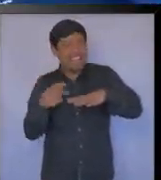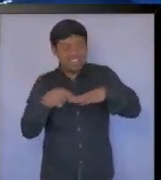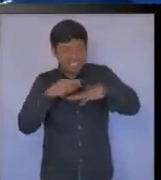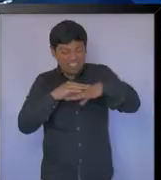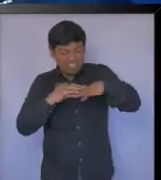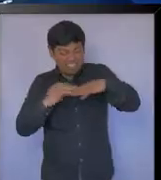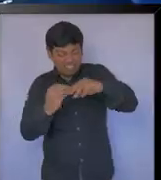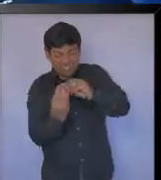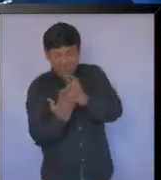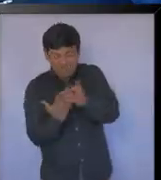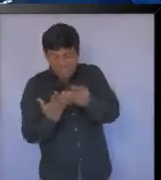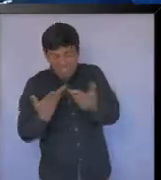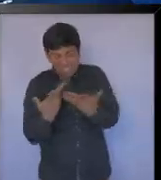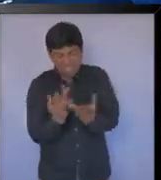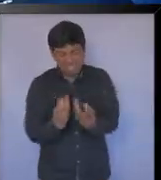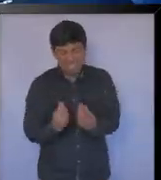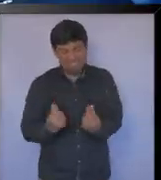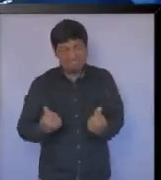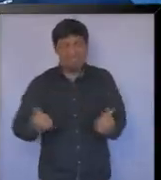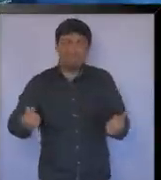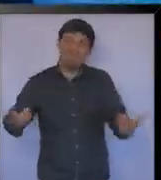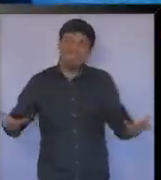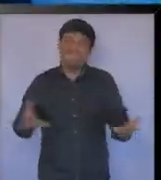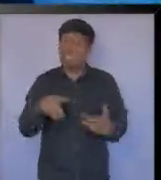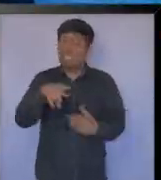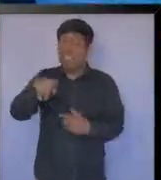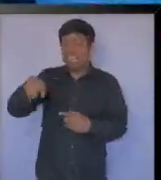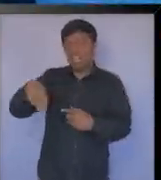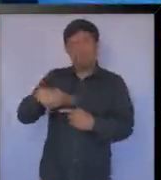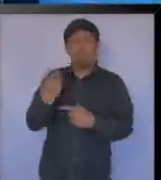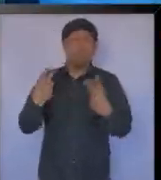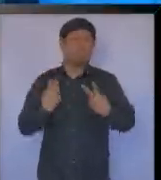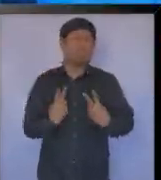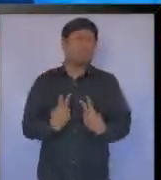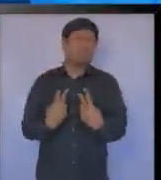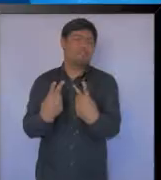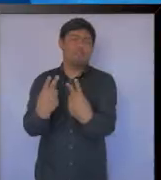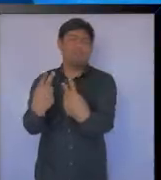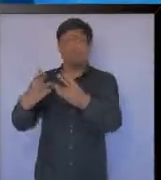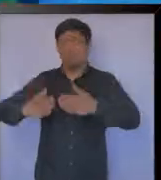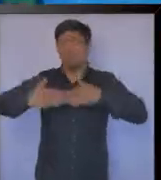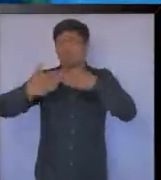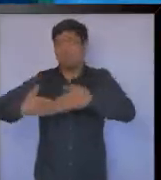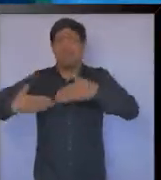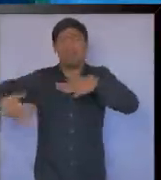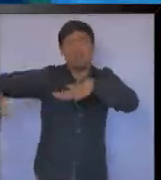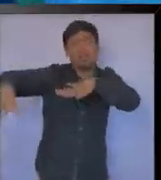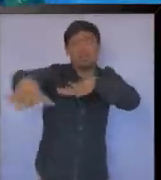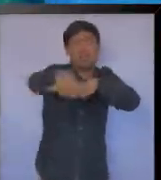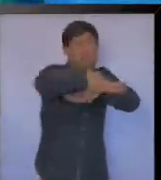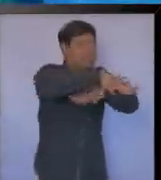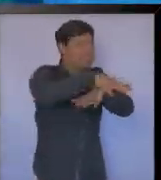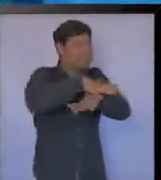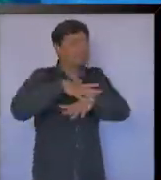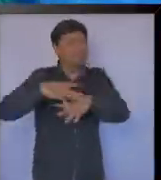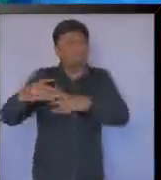trabajar. Es grande el sacrificio lejos de la familia, no saben si